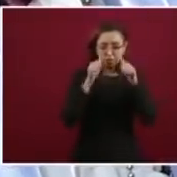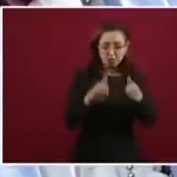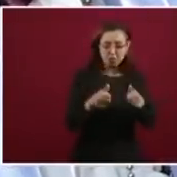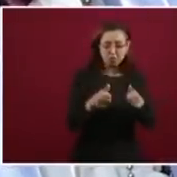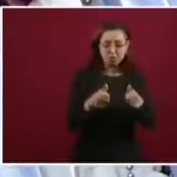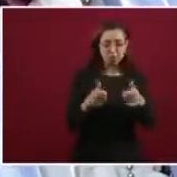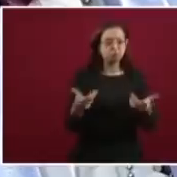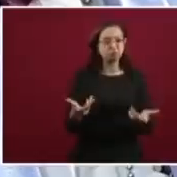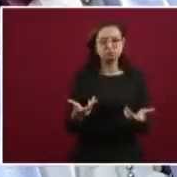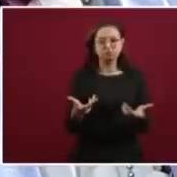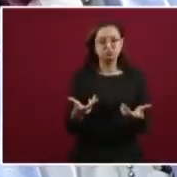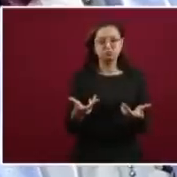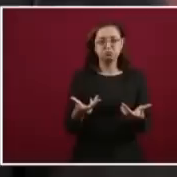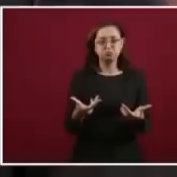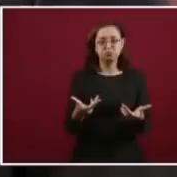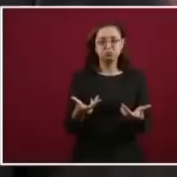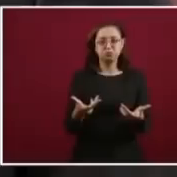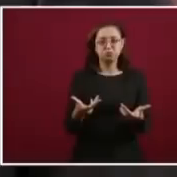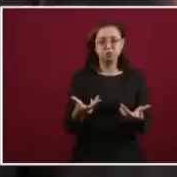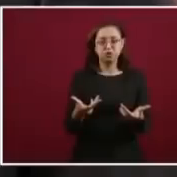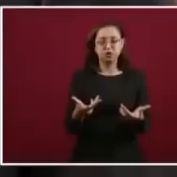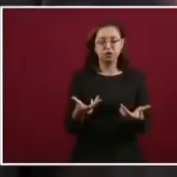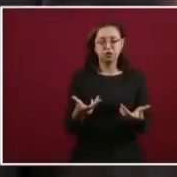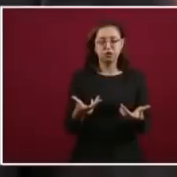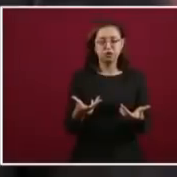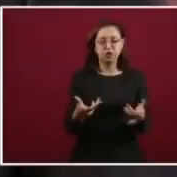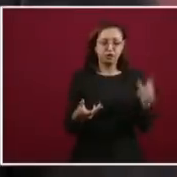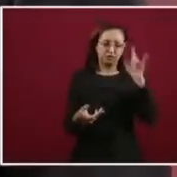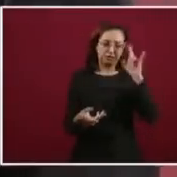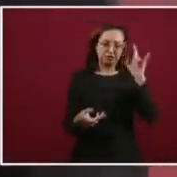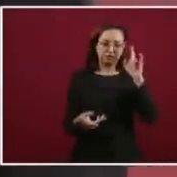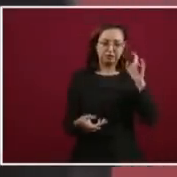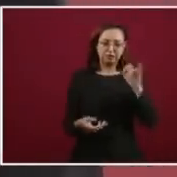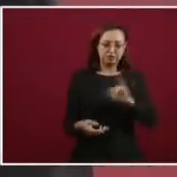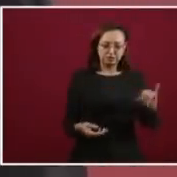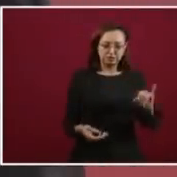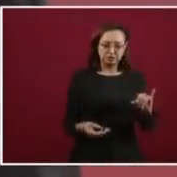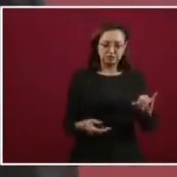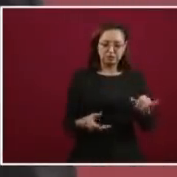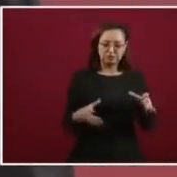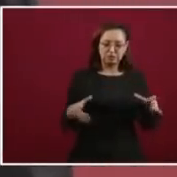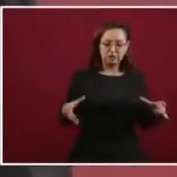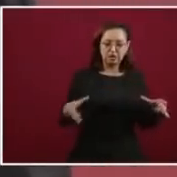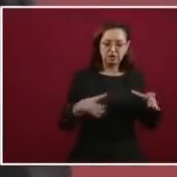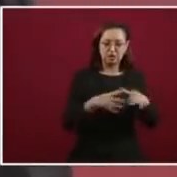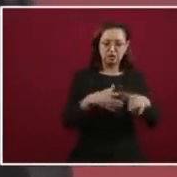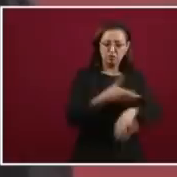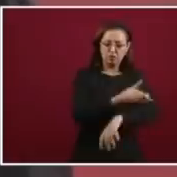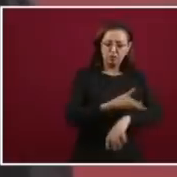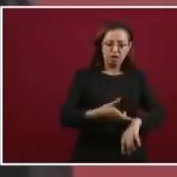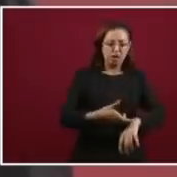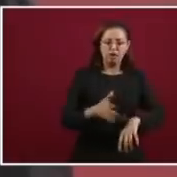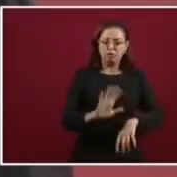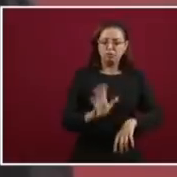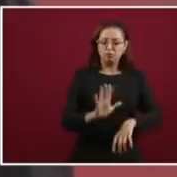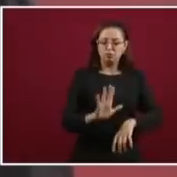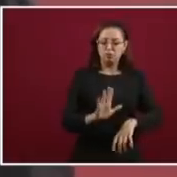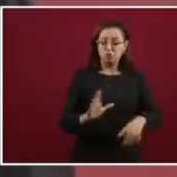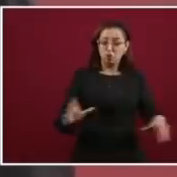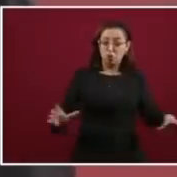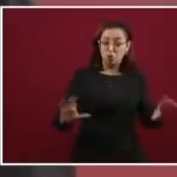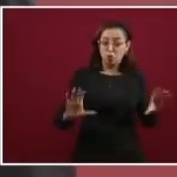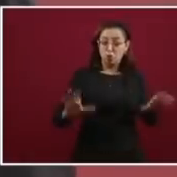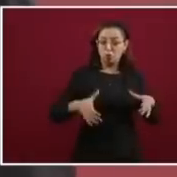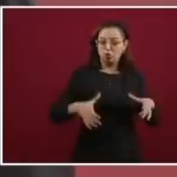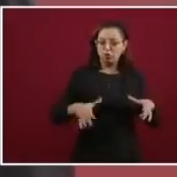en la concepción de izquierda se pensaba más en la colectividad en lo comunitario